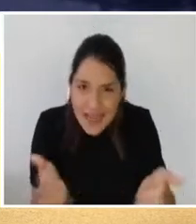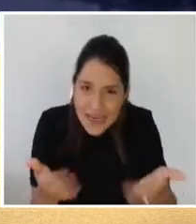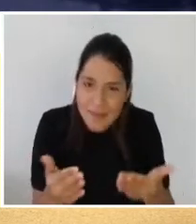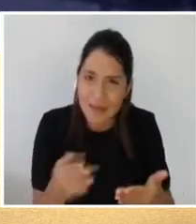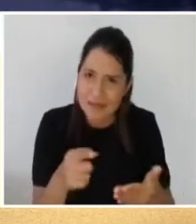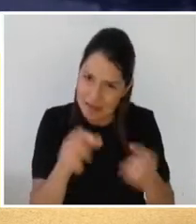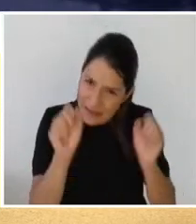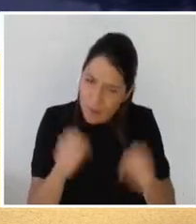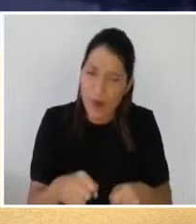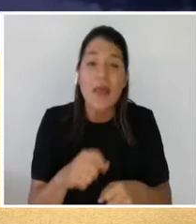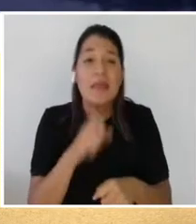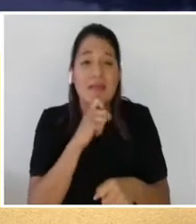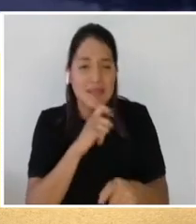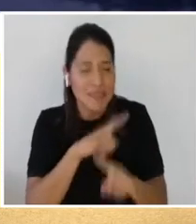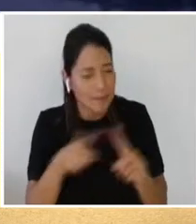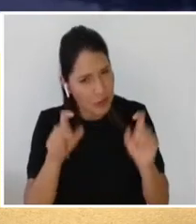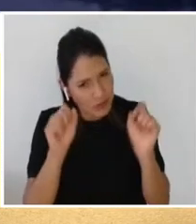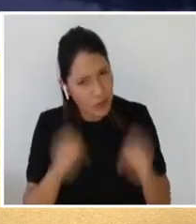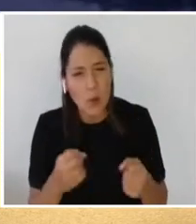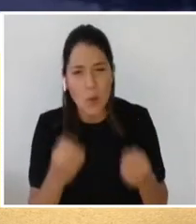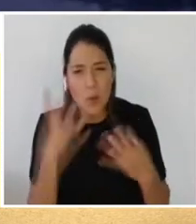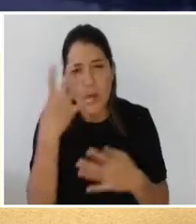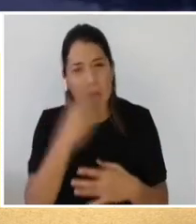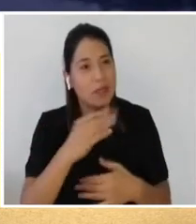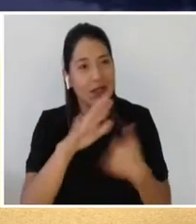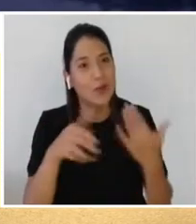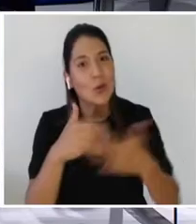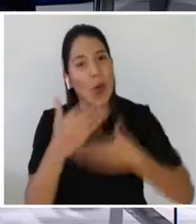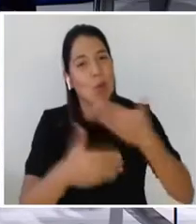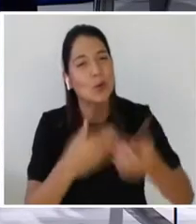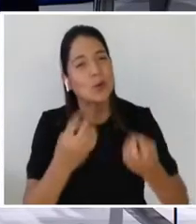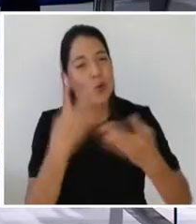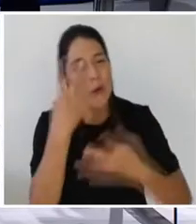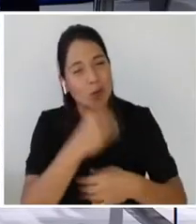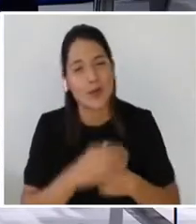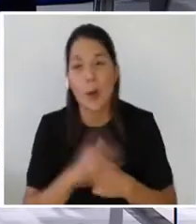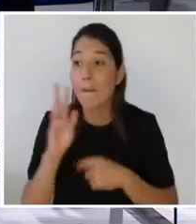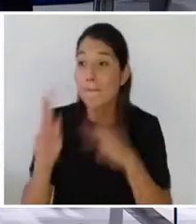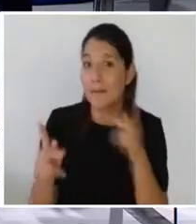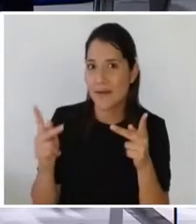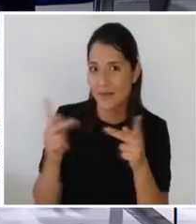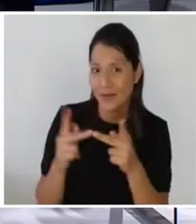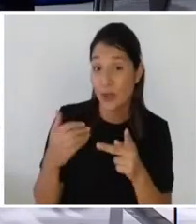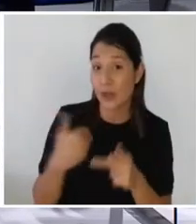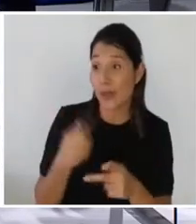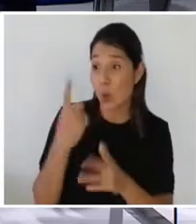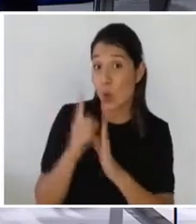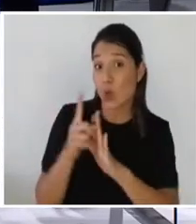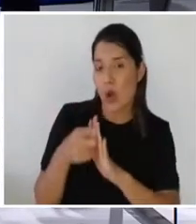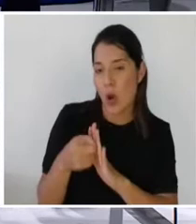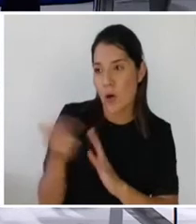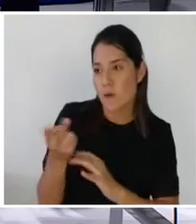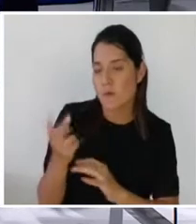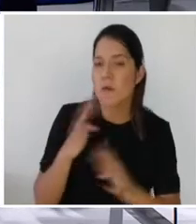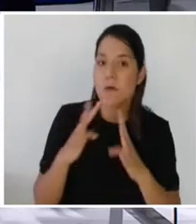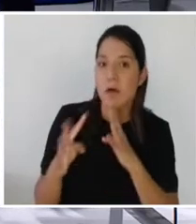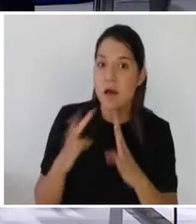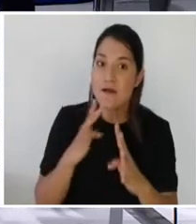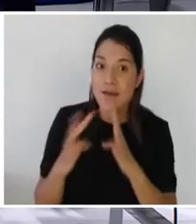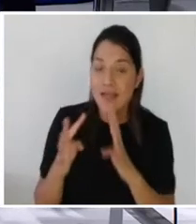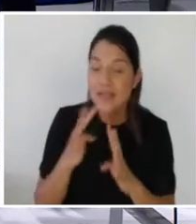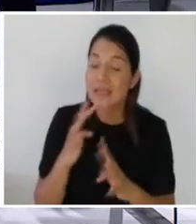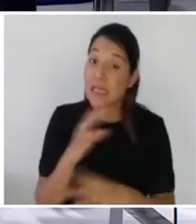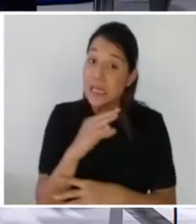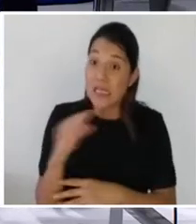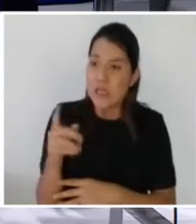poquito, pero sí se puede y es muy bonito, todo este camino es muy bonito. Perfecto, tenemos una hora en la que vamos a conversar con cada una y bueno, ustedes nos van a ir